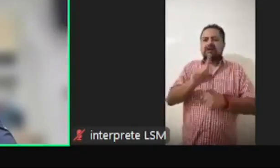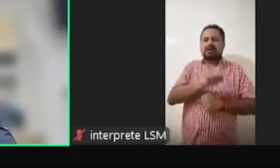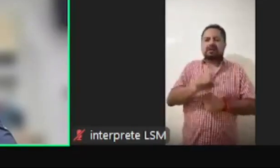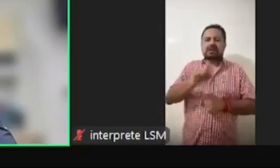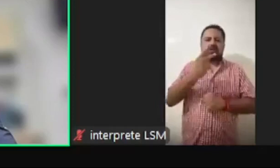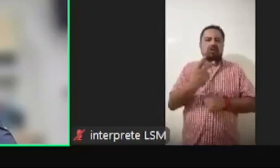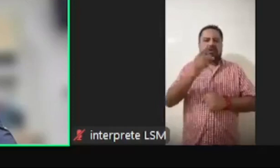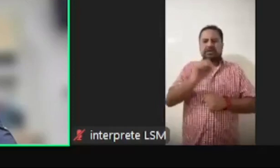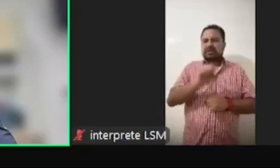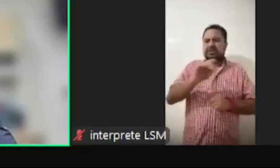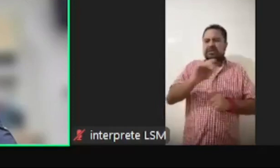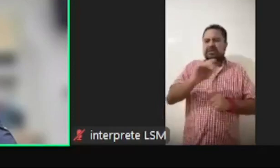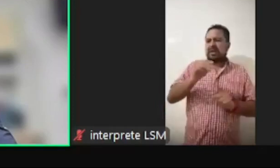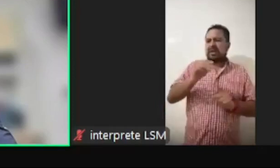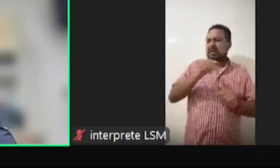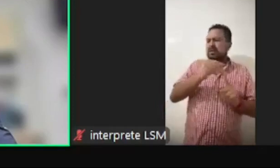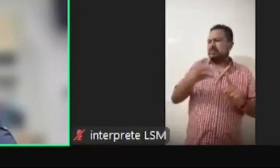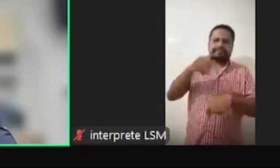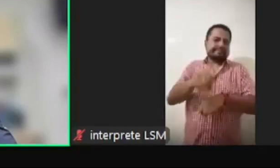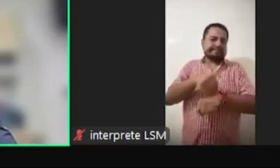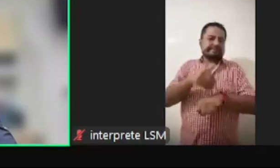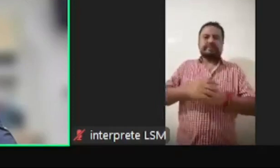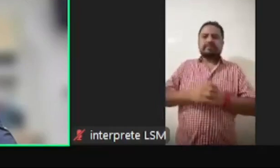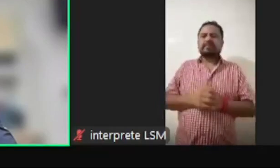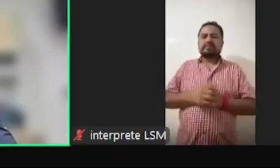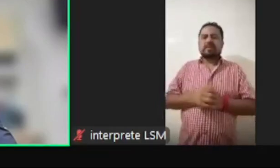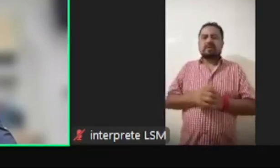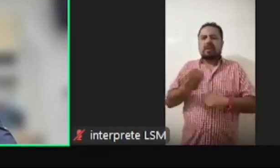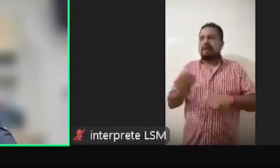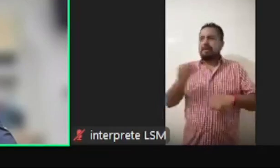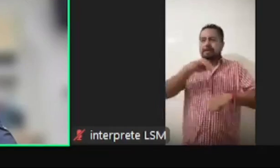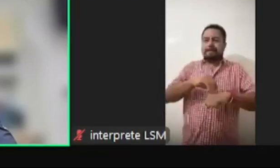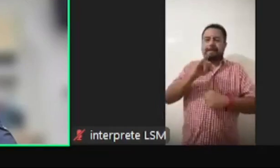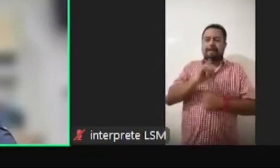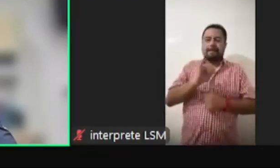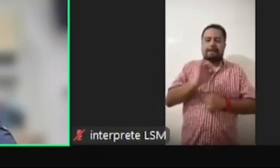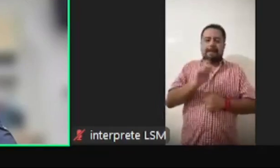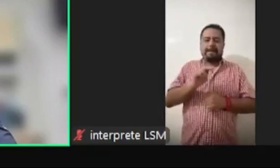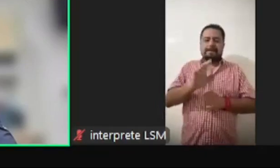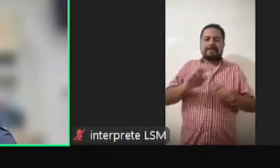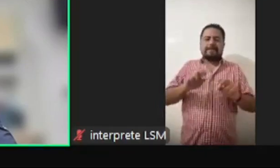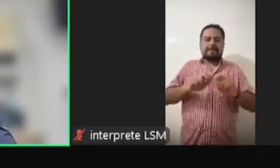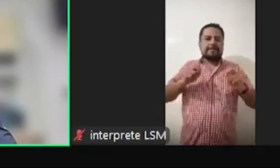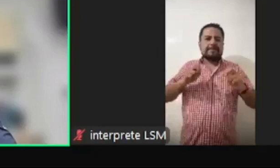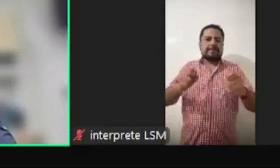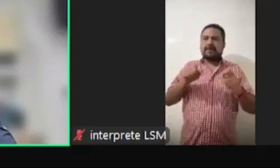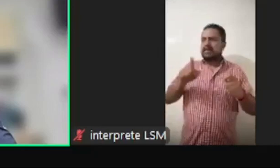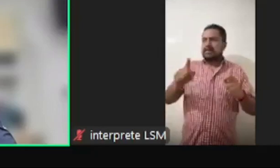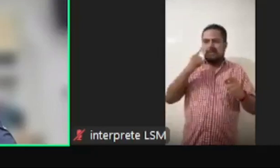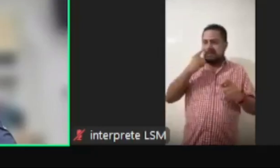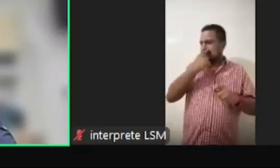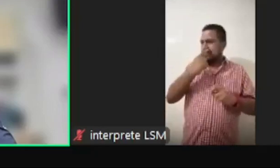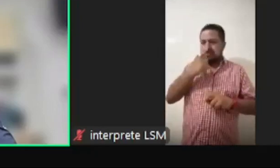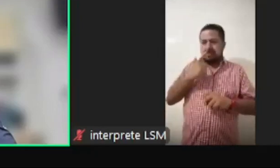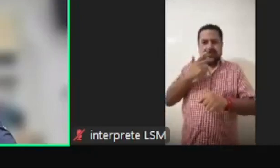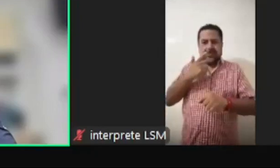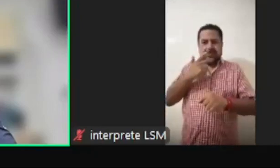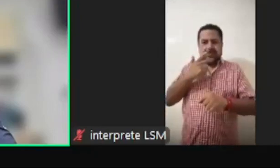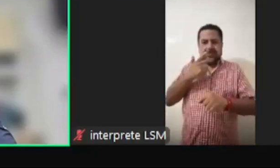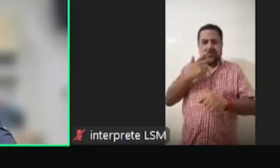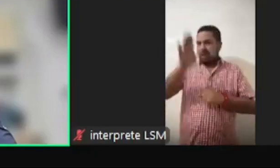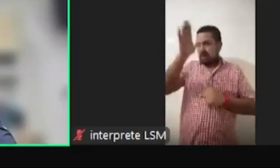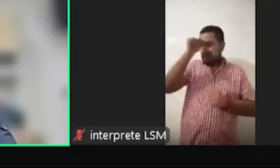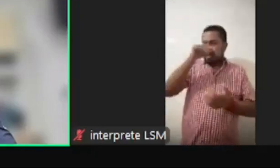diagonal 19-04-2024, emitido por el Consejo General del Instituto Electoral y de Participación Ciudadana del Estado de Guerrero, en el que se aprueba de